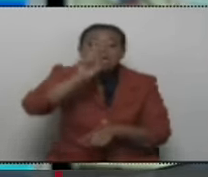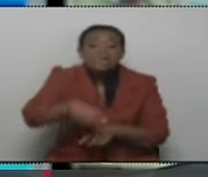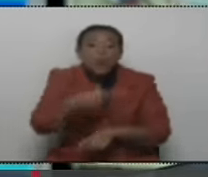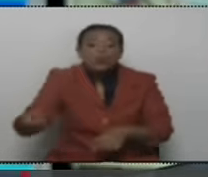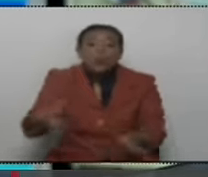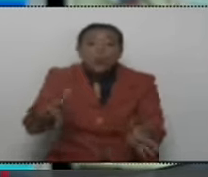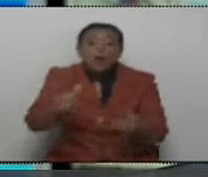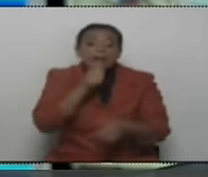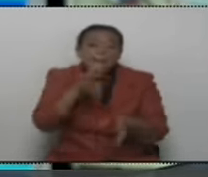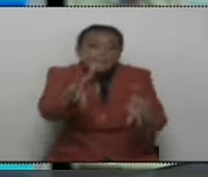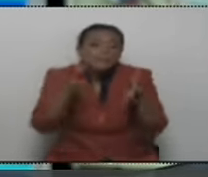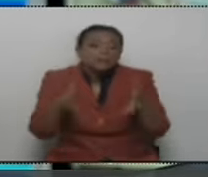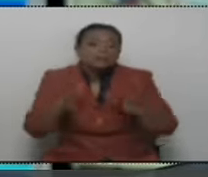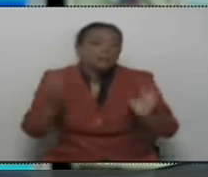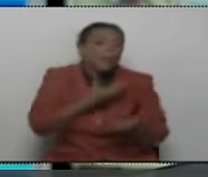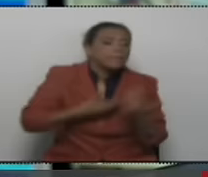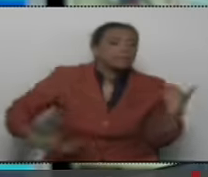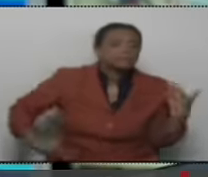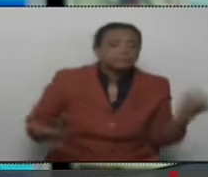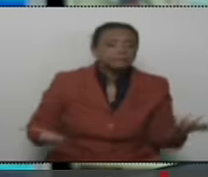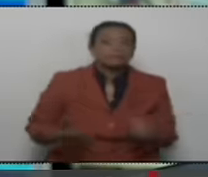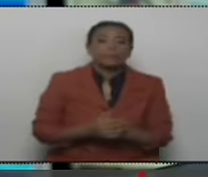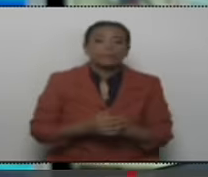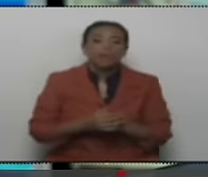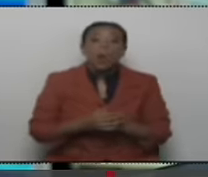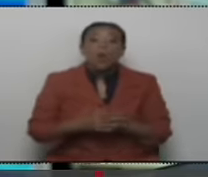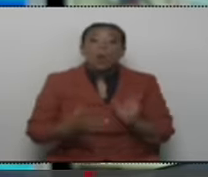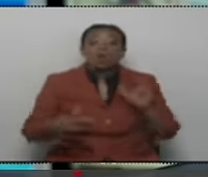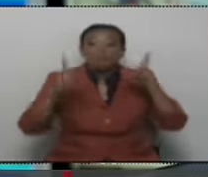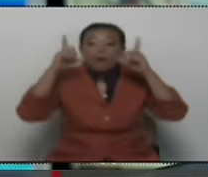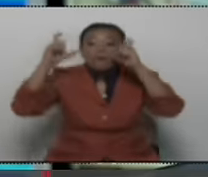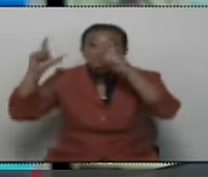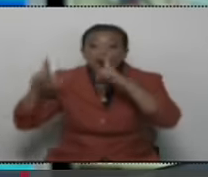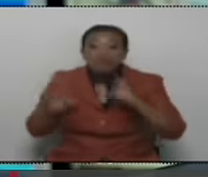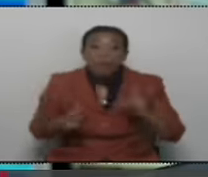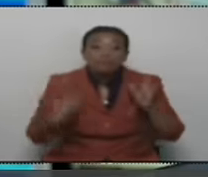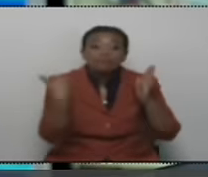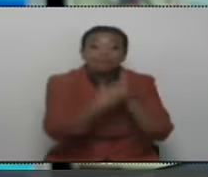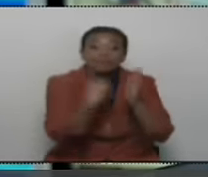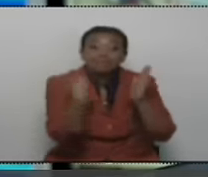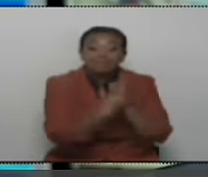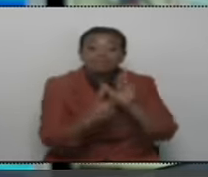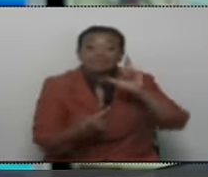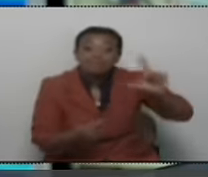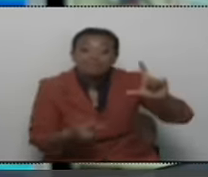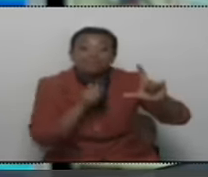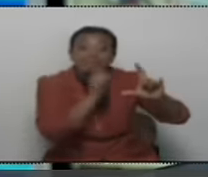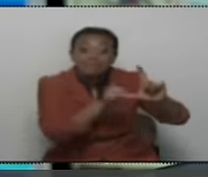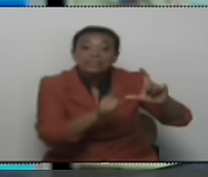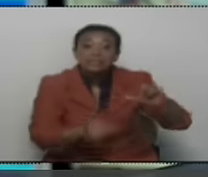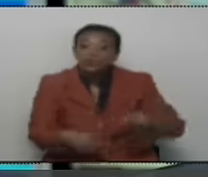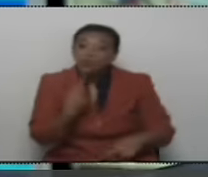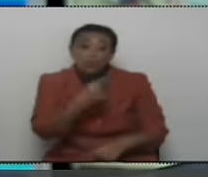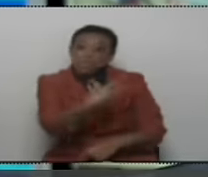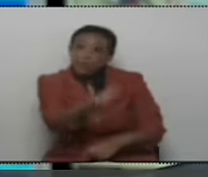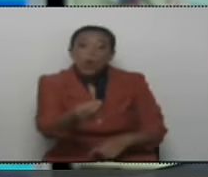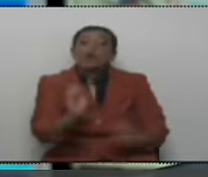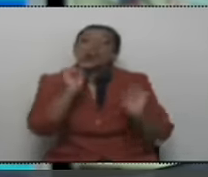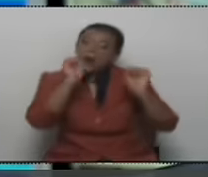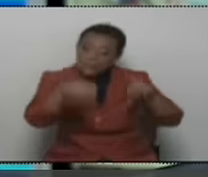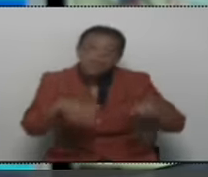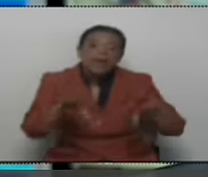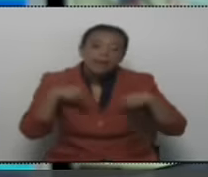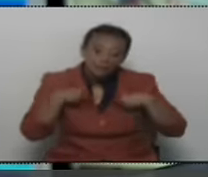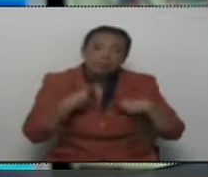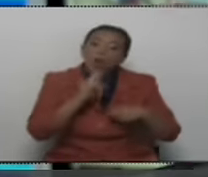que ellos van a hacer. Los retratamos. Y ellos no desisten. Correcto. No desisten. Pero no es nuevo.